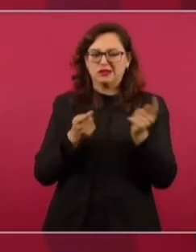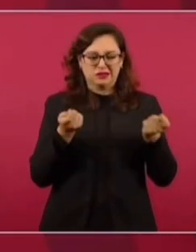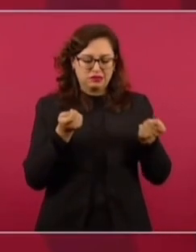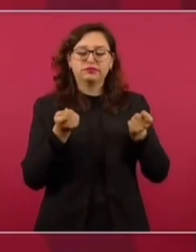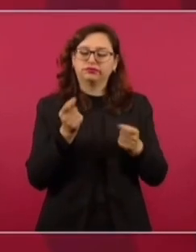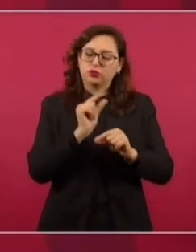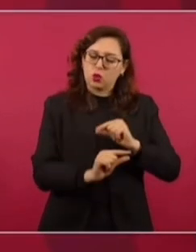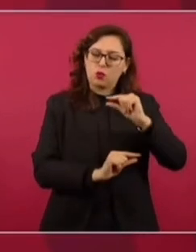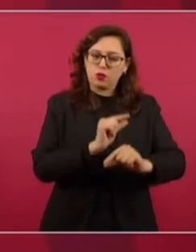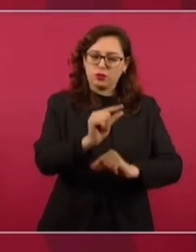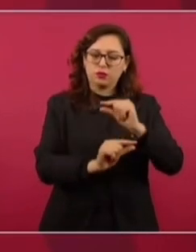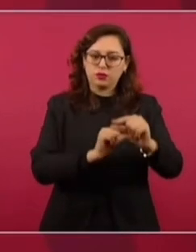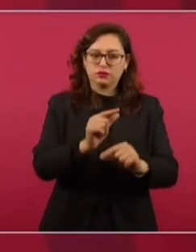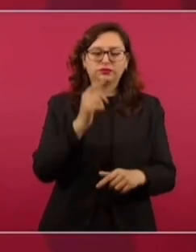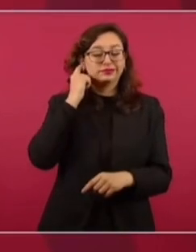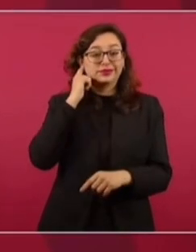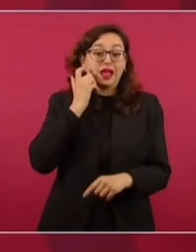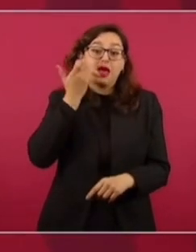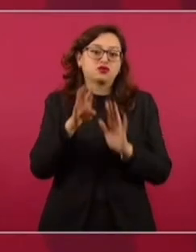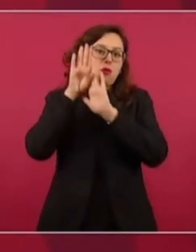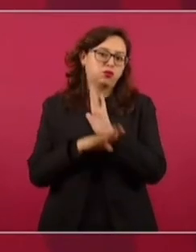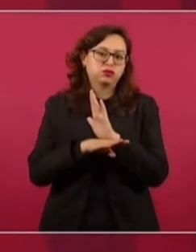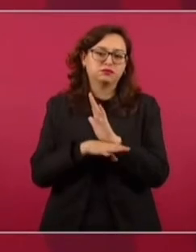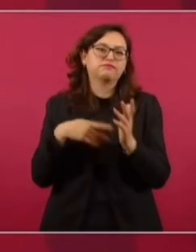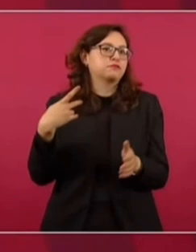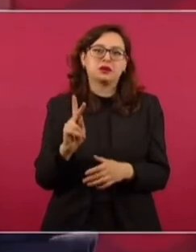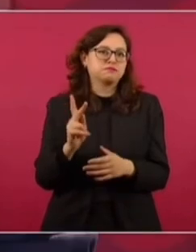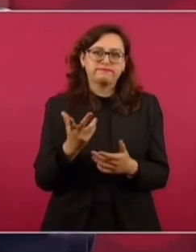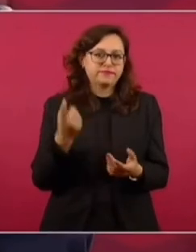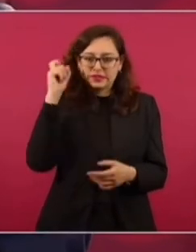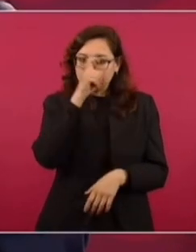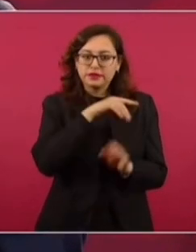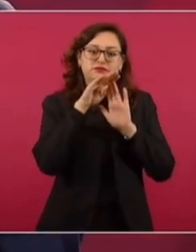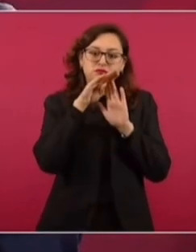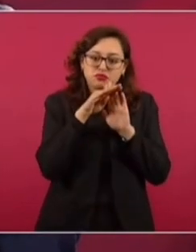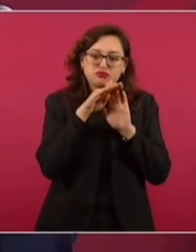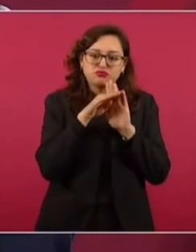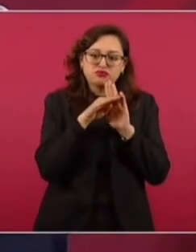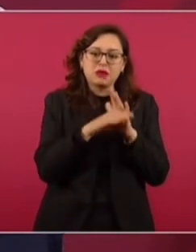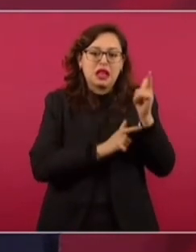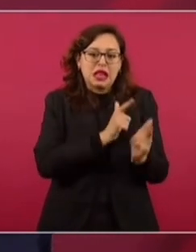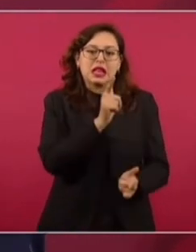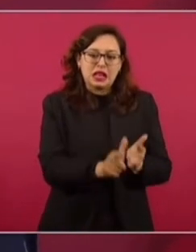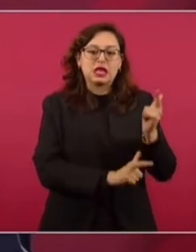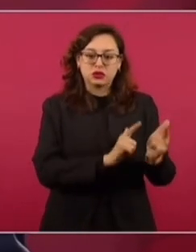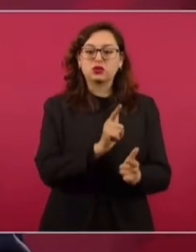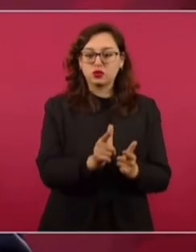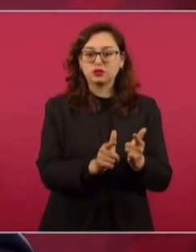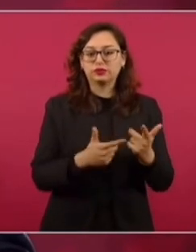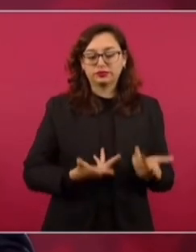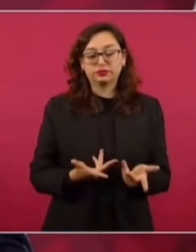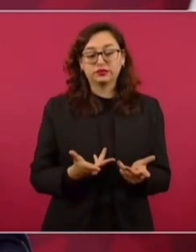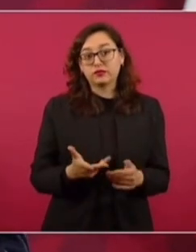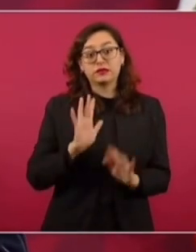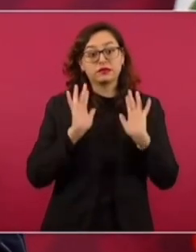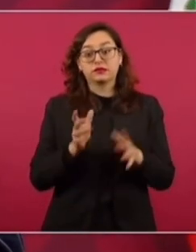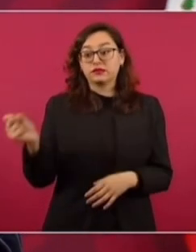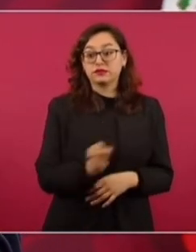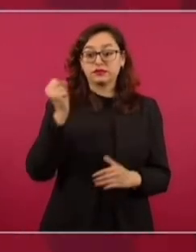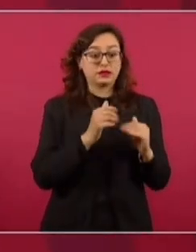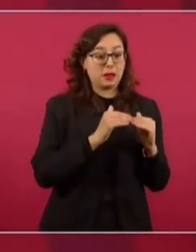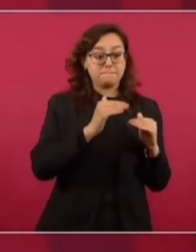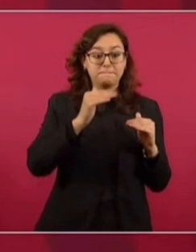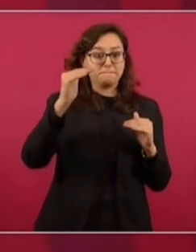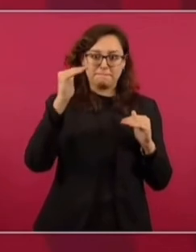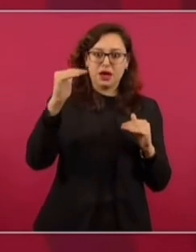pero hay una leve disminución desde que llegamos. Se detuvo la tendencia al alza y hemos